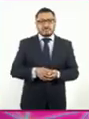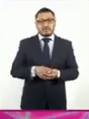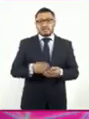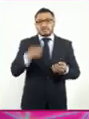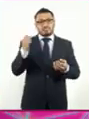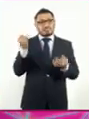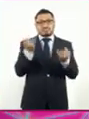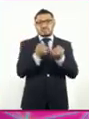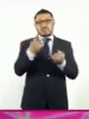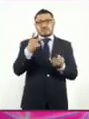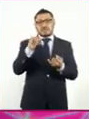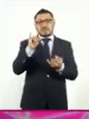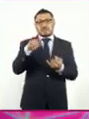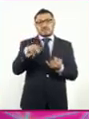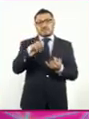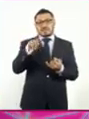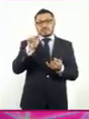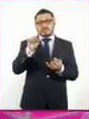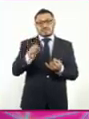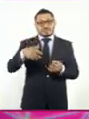también de unas pinzas.